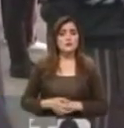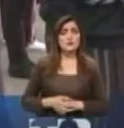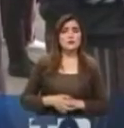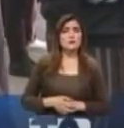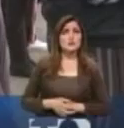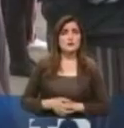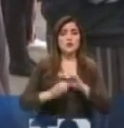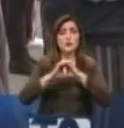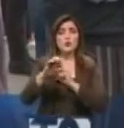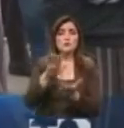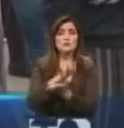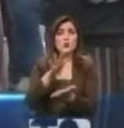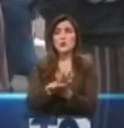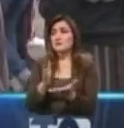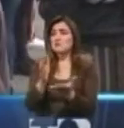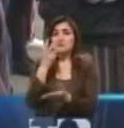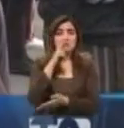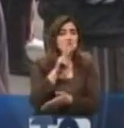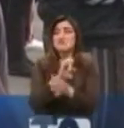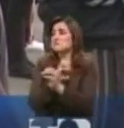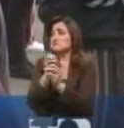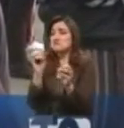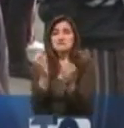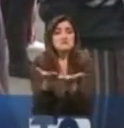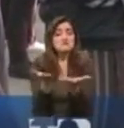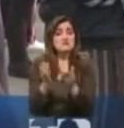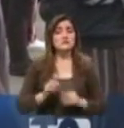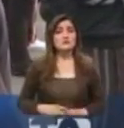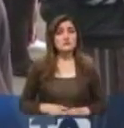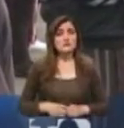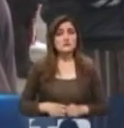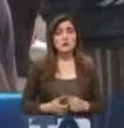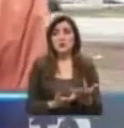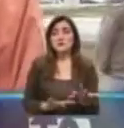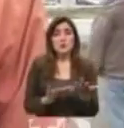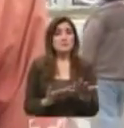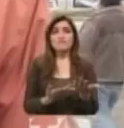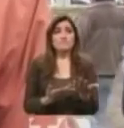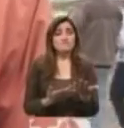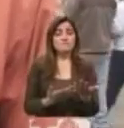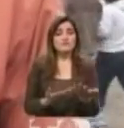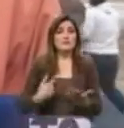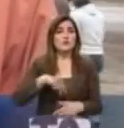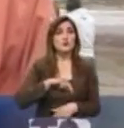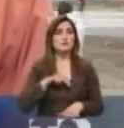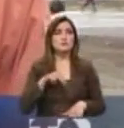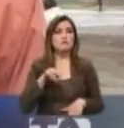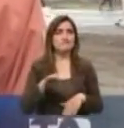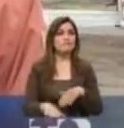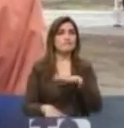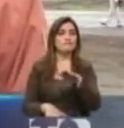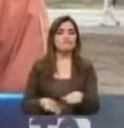los cursos escolares 1 año no ha pasado según dijo que iba a pasar morán estamos caminando ya